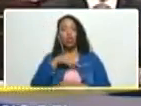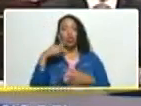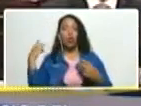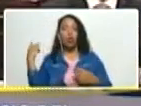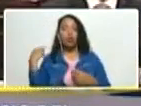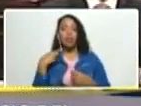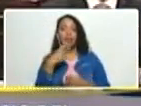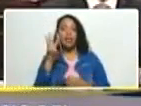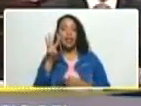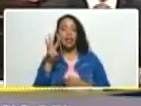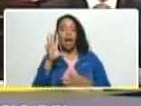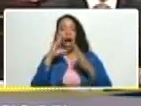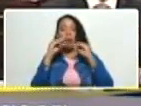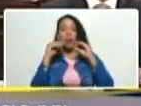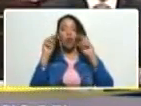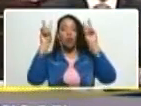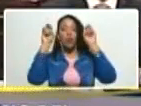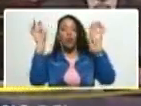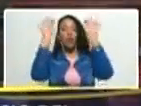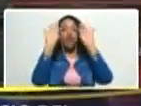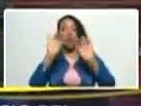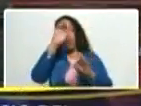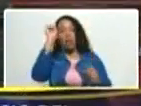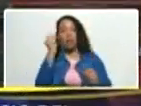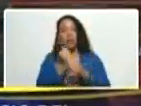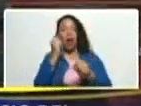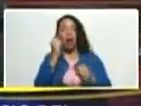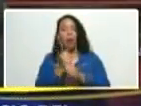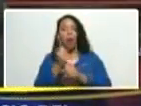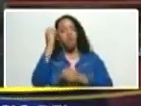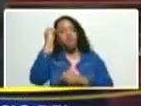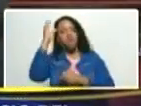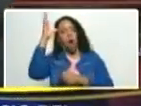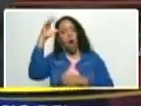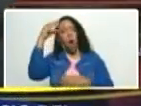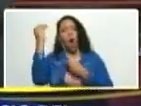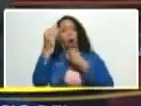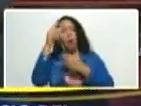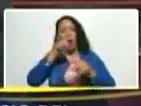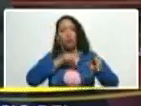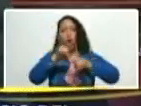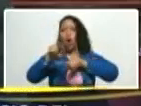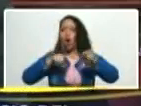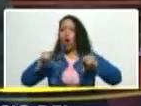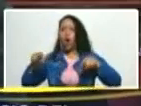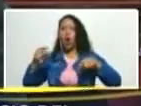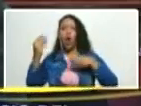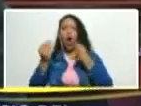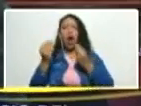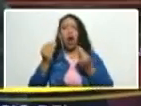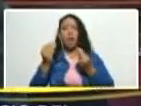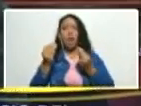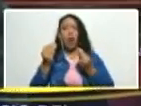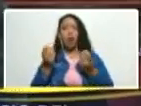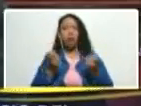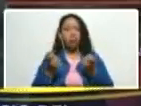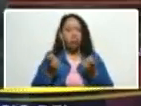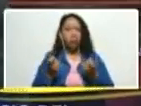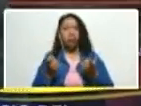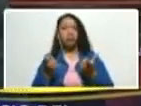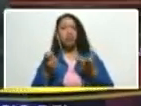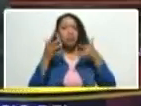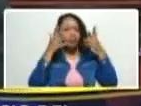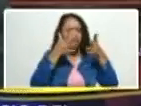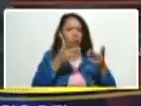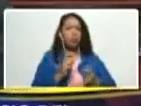de los modelos de gestión de la capacidad gerencial de la capacidad de conducción de dirección